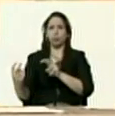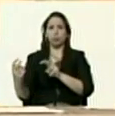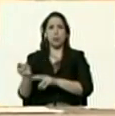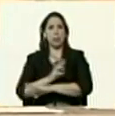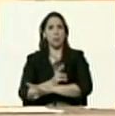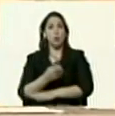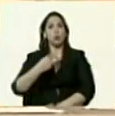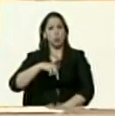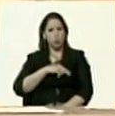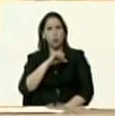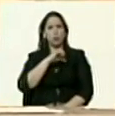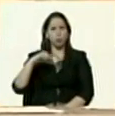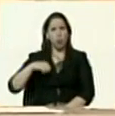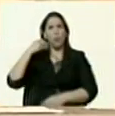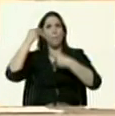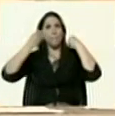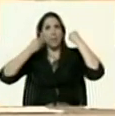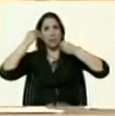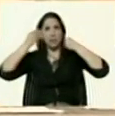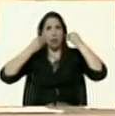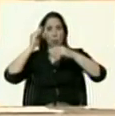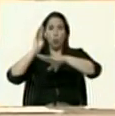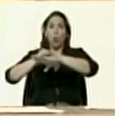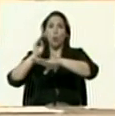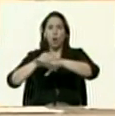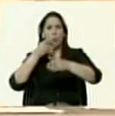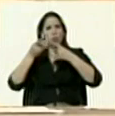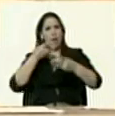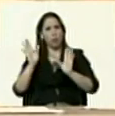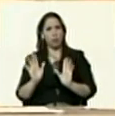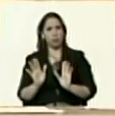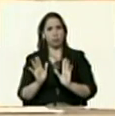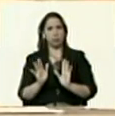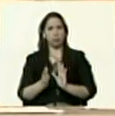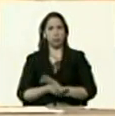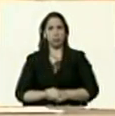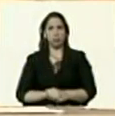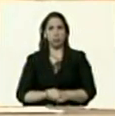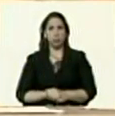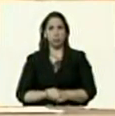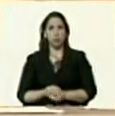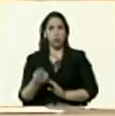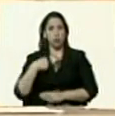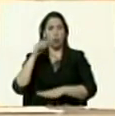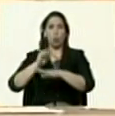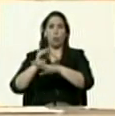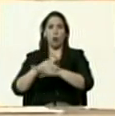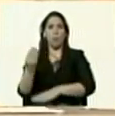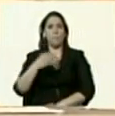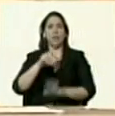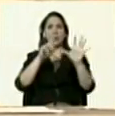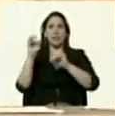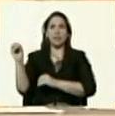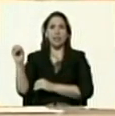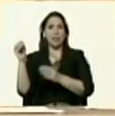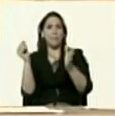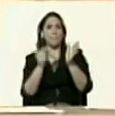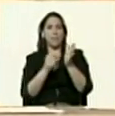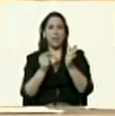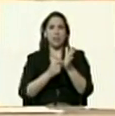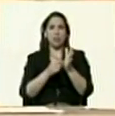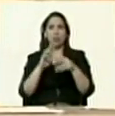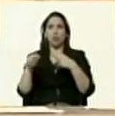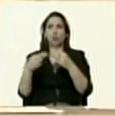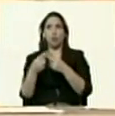Si nosotros somos los que pensamos y convocamos los diálogos, yo he convocado más de 600 veces, eso no lo van a publicar en ningún